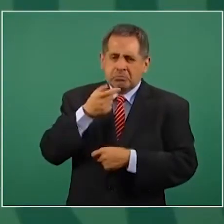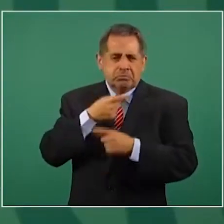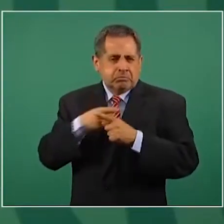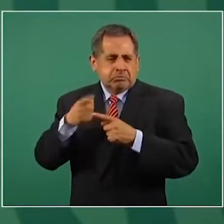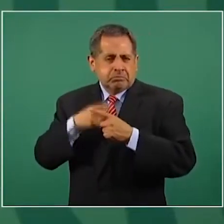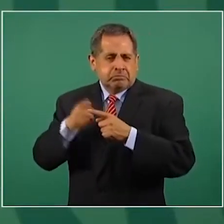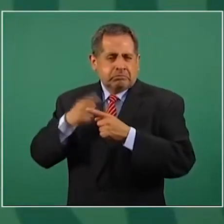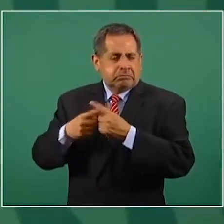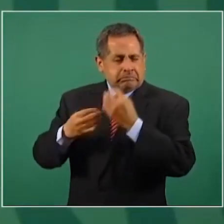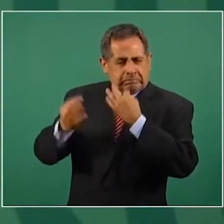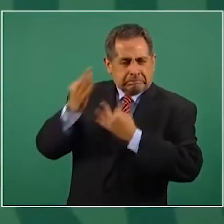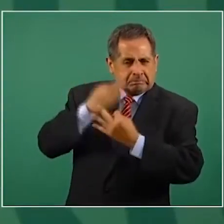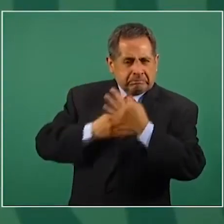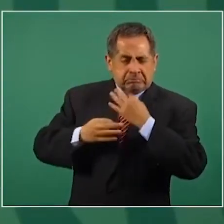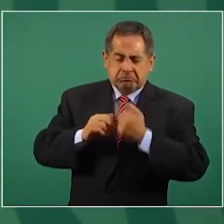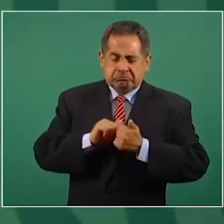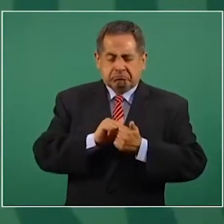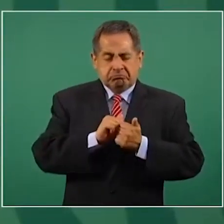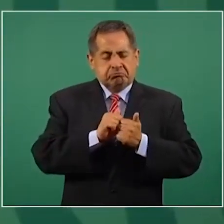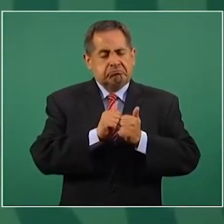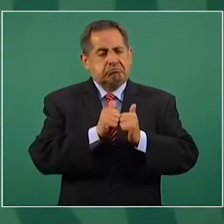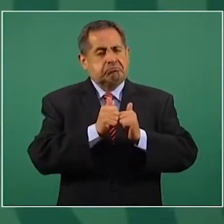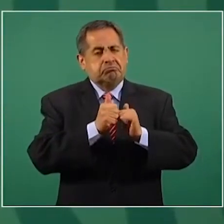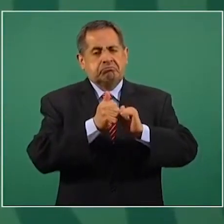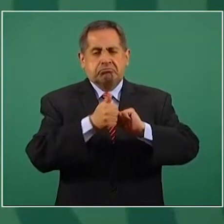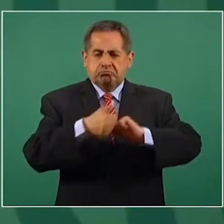tratamiento y que